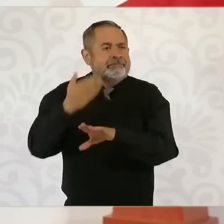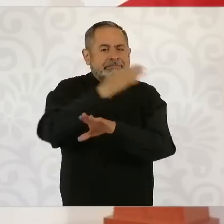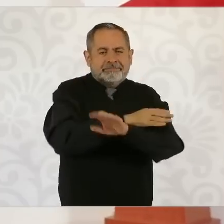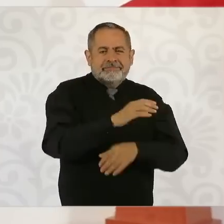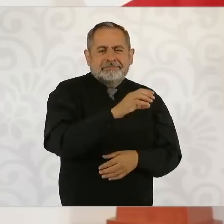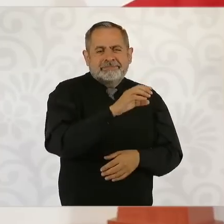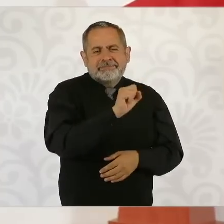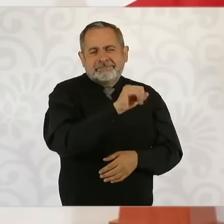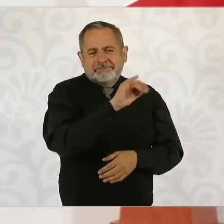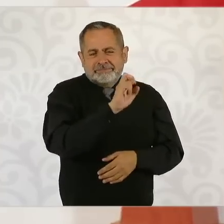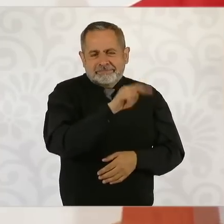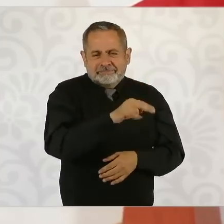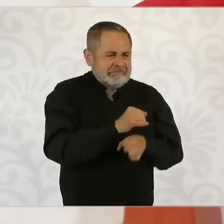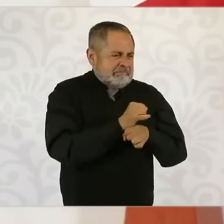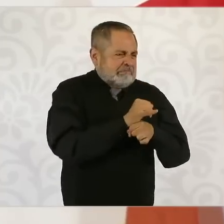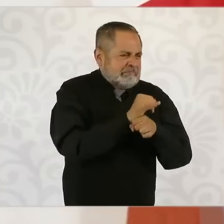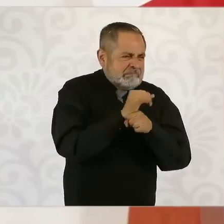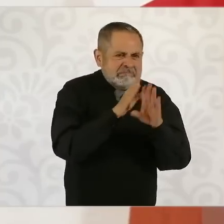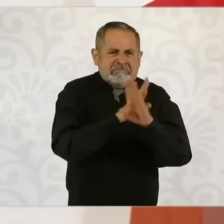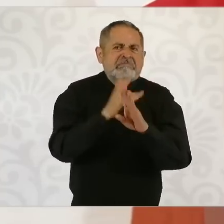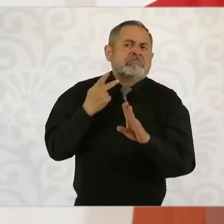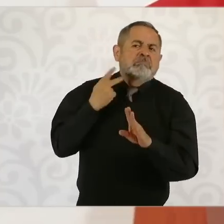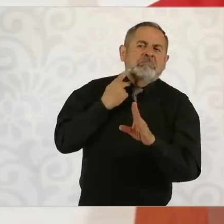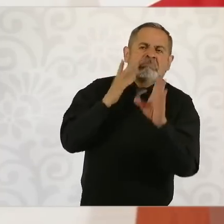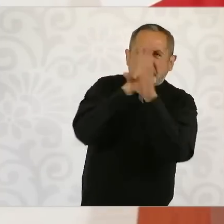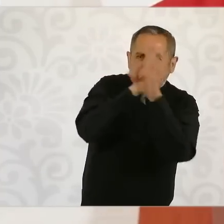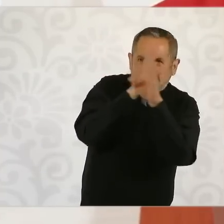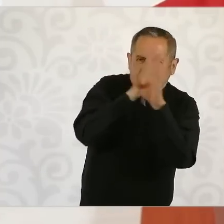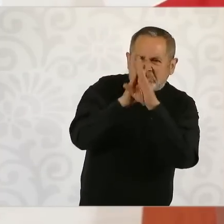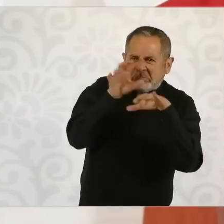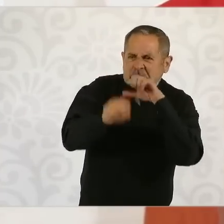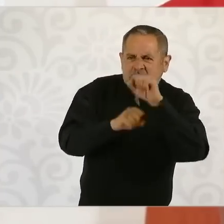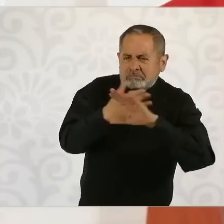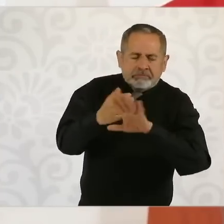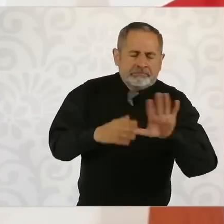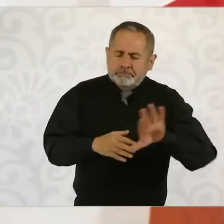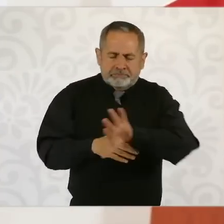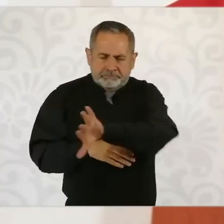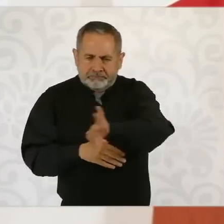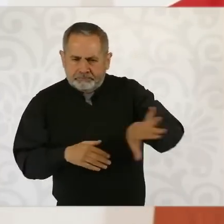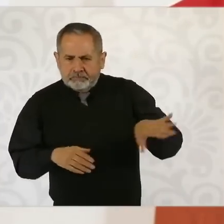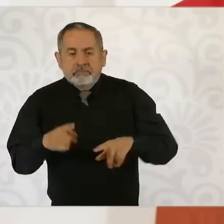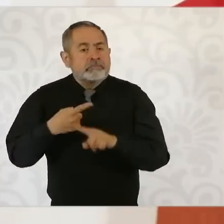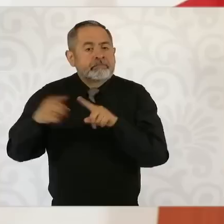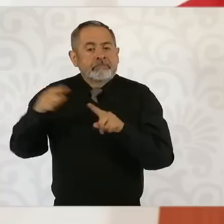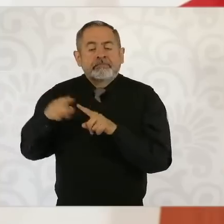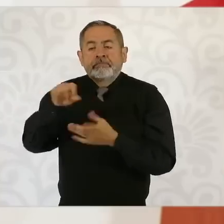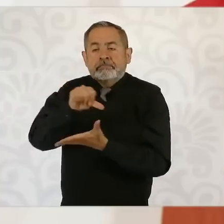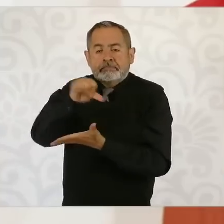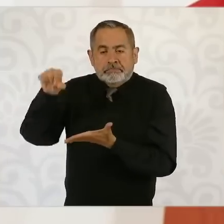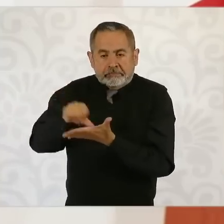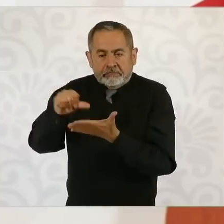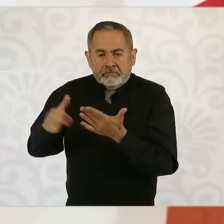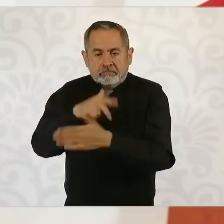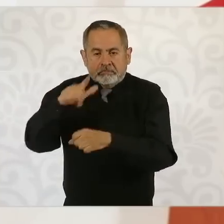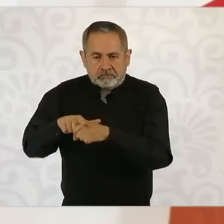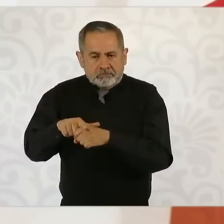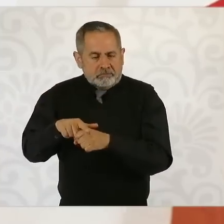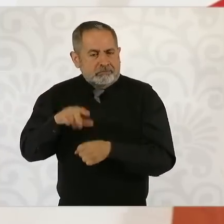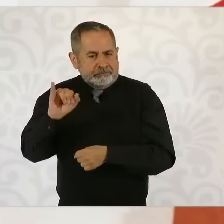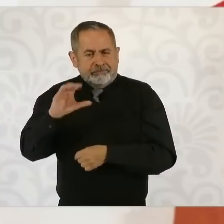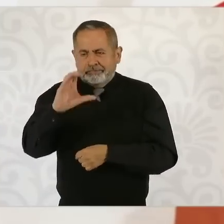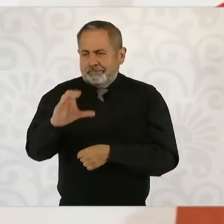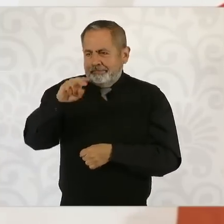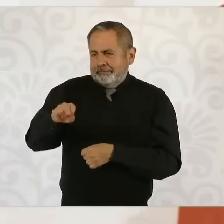a investigar políticamente a la gente. No, el Centro Nacional de Inteligencia, que por ley está dedicado